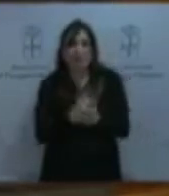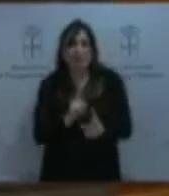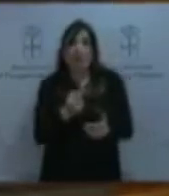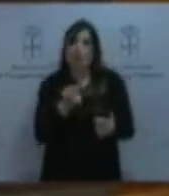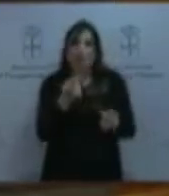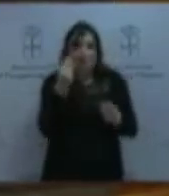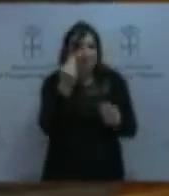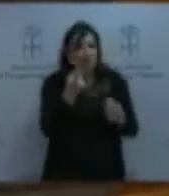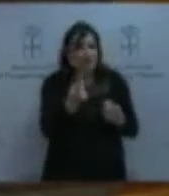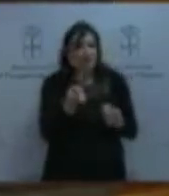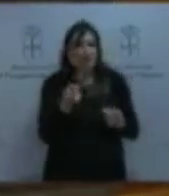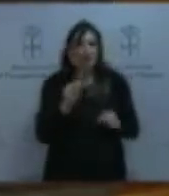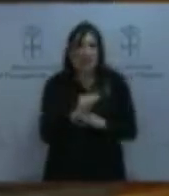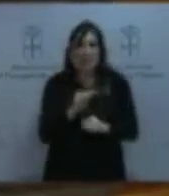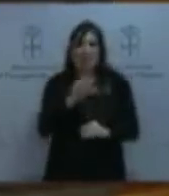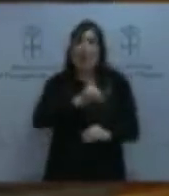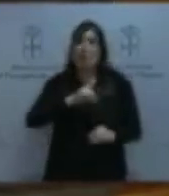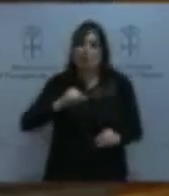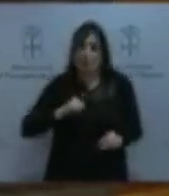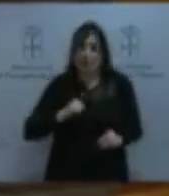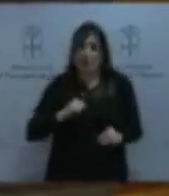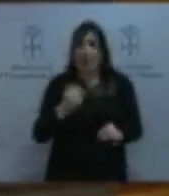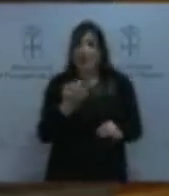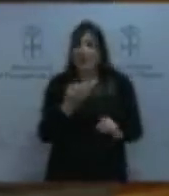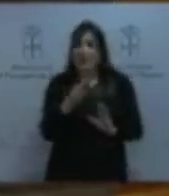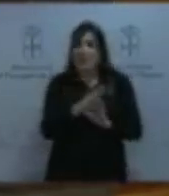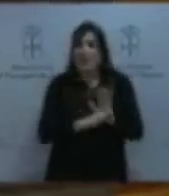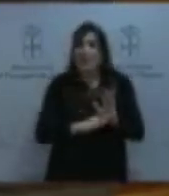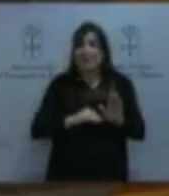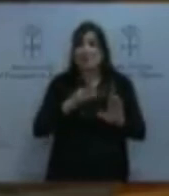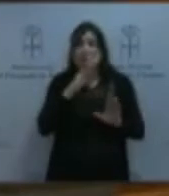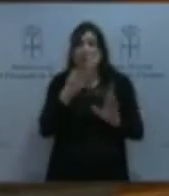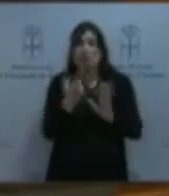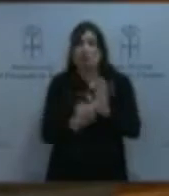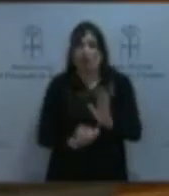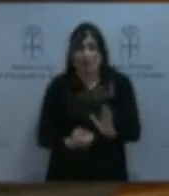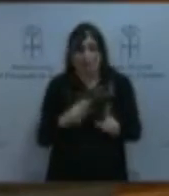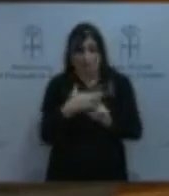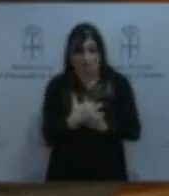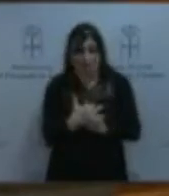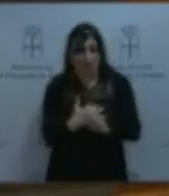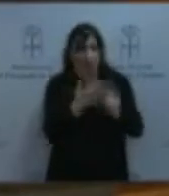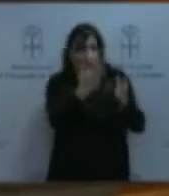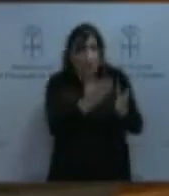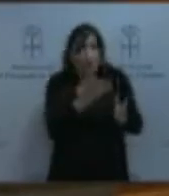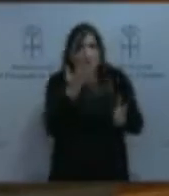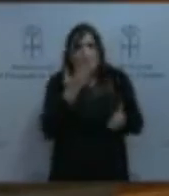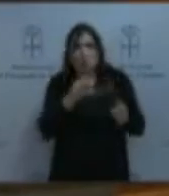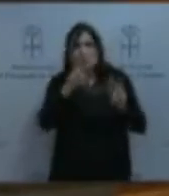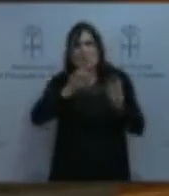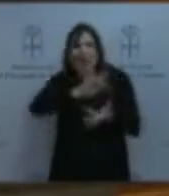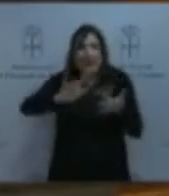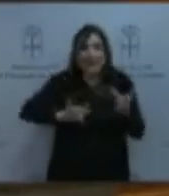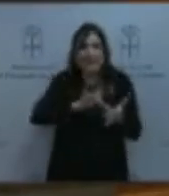mecanismos correctores en tiempos de recesión. Y segundo, más importante todavía, a usted que le gusta mucho esto de la crisis territorial, que la financiación